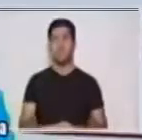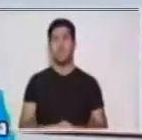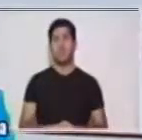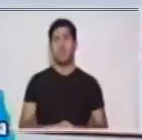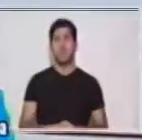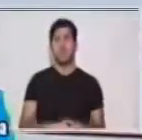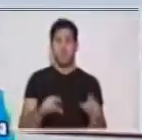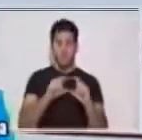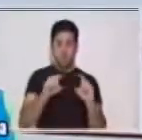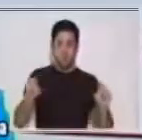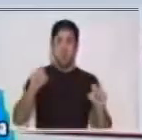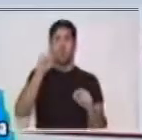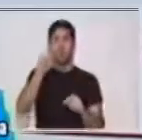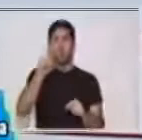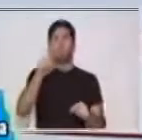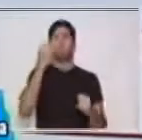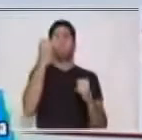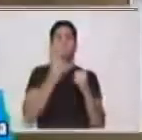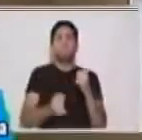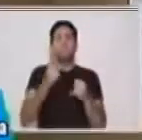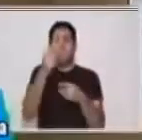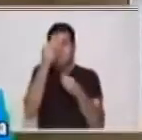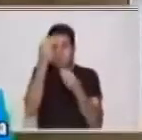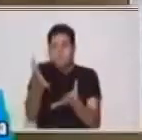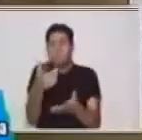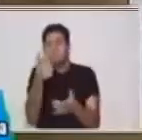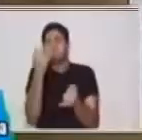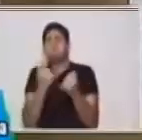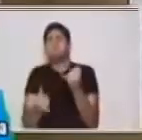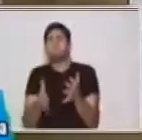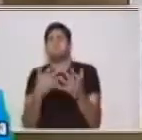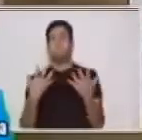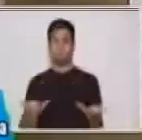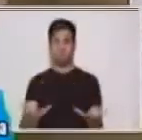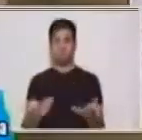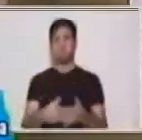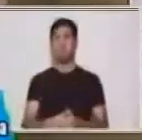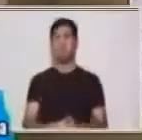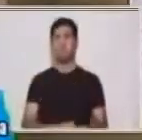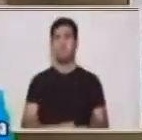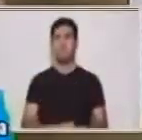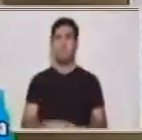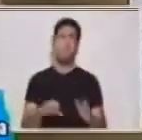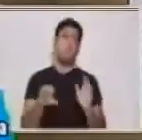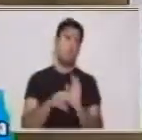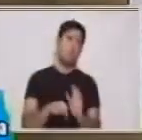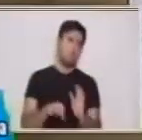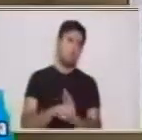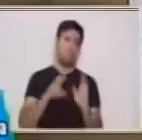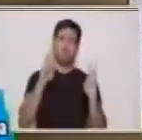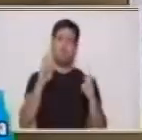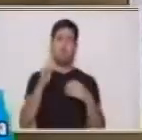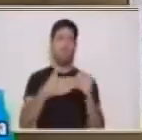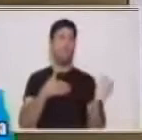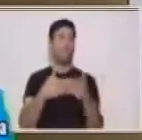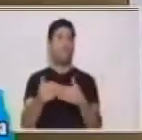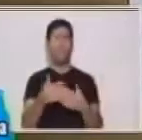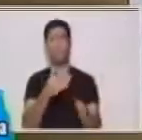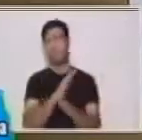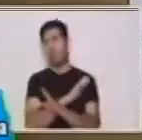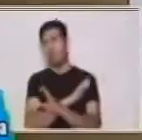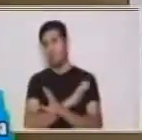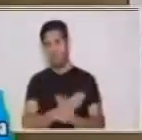tema. ¿Qué tema? Pues tú eliges, ya sea que pongas contaminación ambiental, contaminación